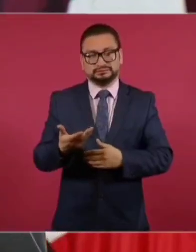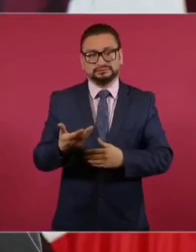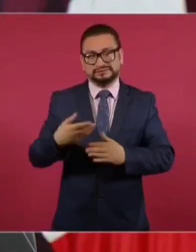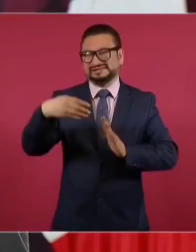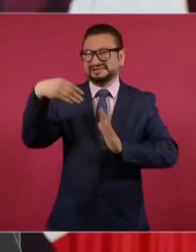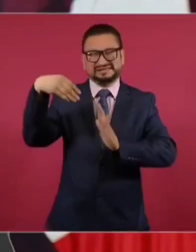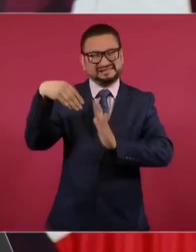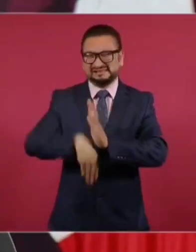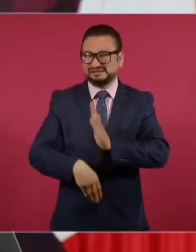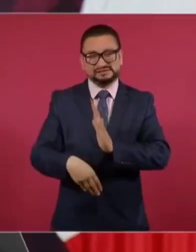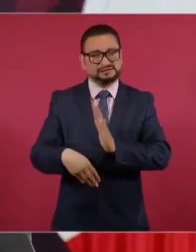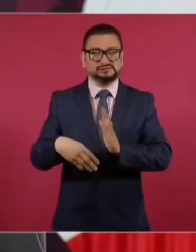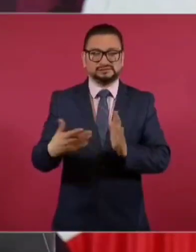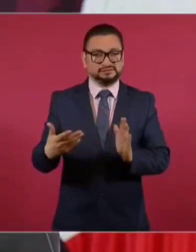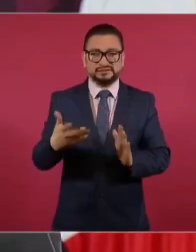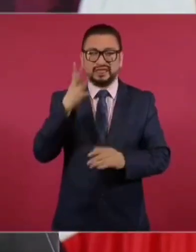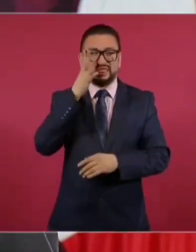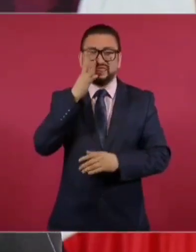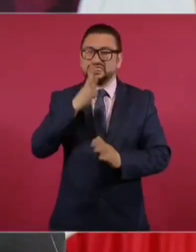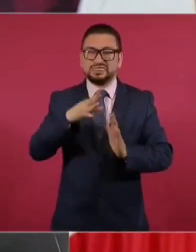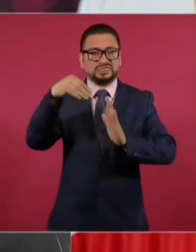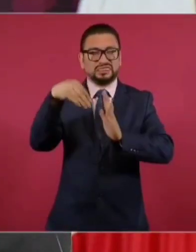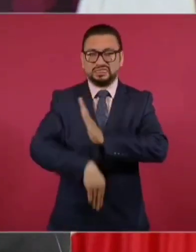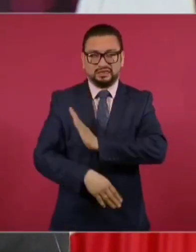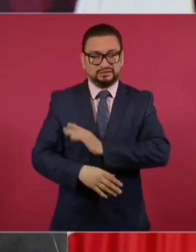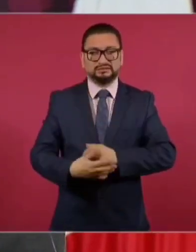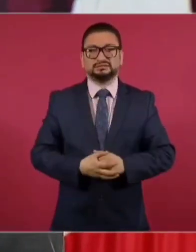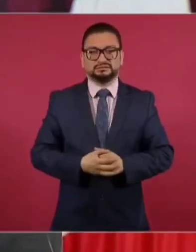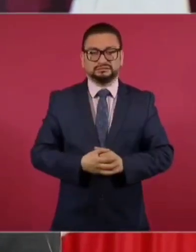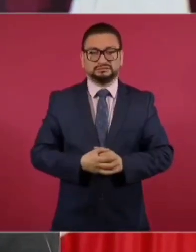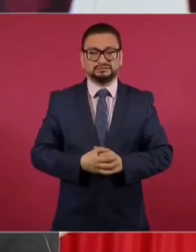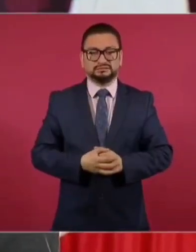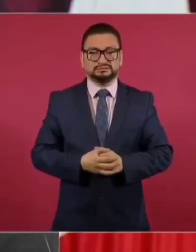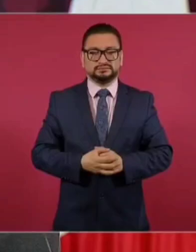iban hacia la quiebra.